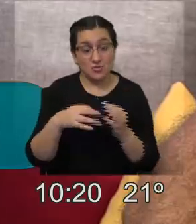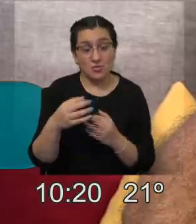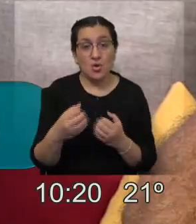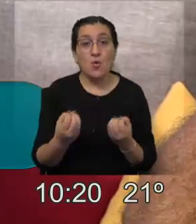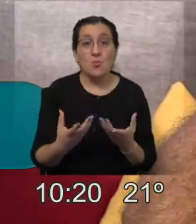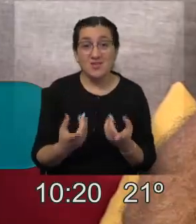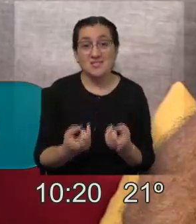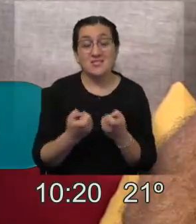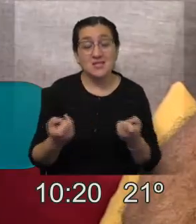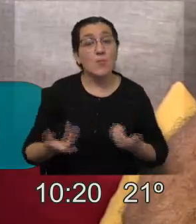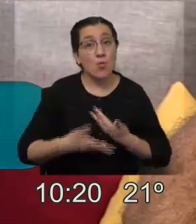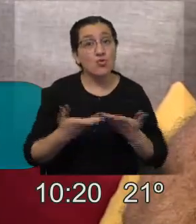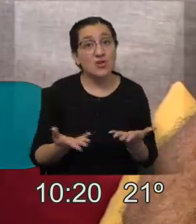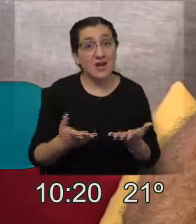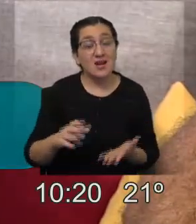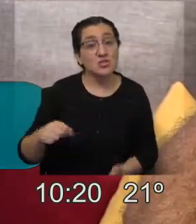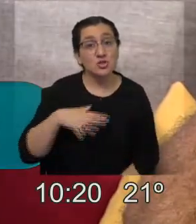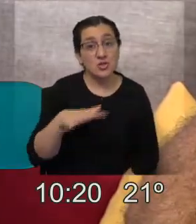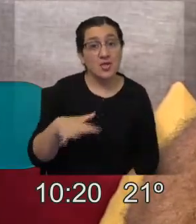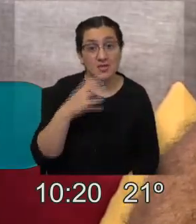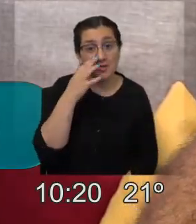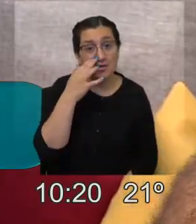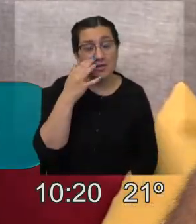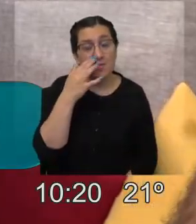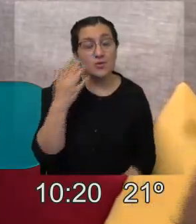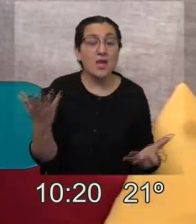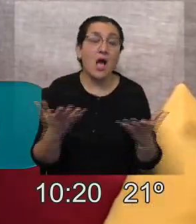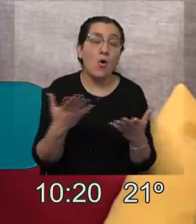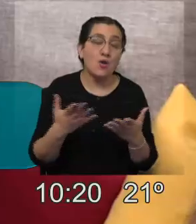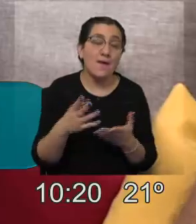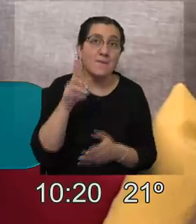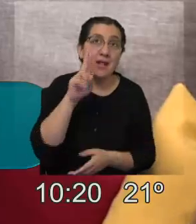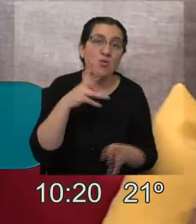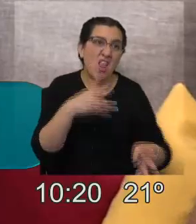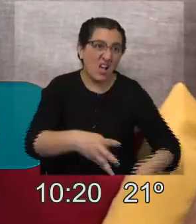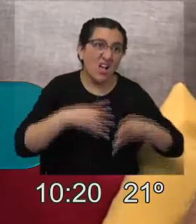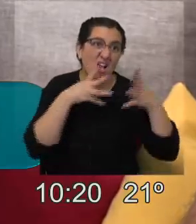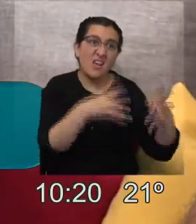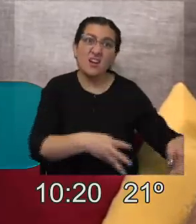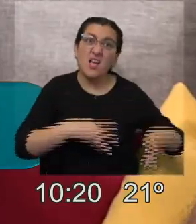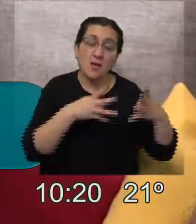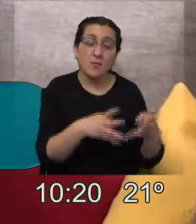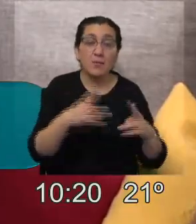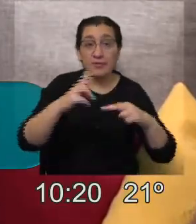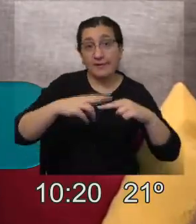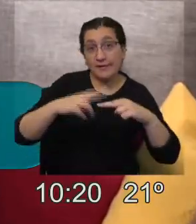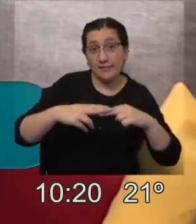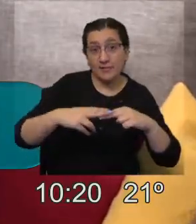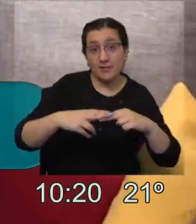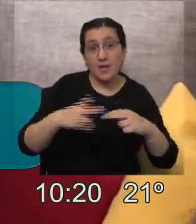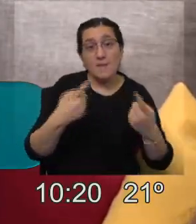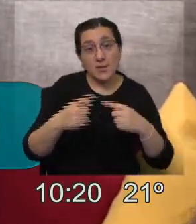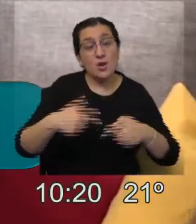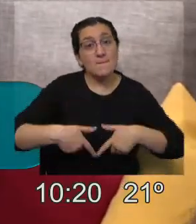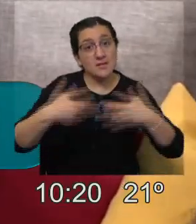reflejo de una sociedad, porque estamos acostumbrados a ver las guerras ahora en los móviles, a ver cuál es la que está de moda, cuál no. Y yo creo que el